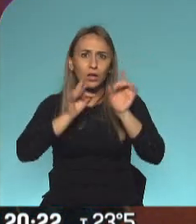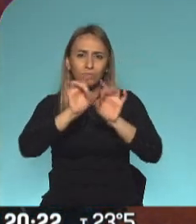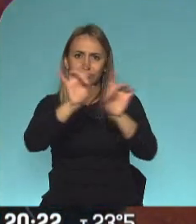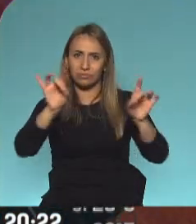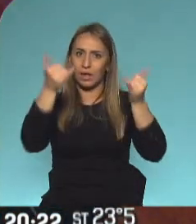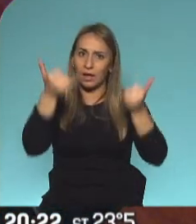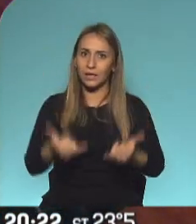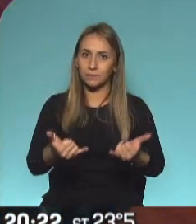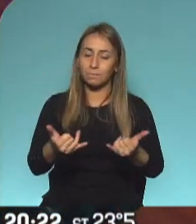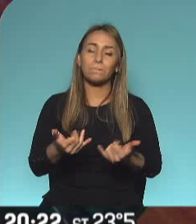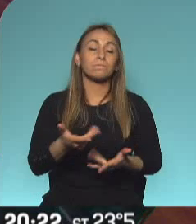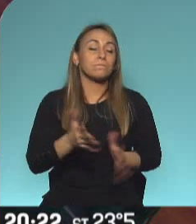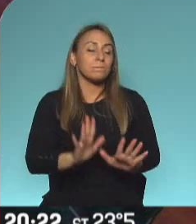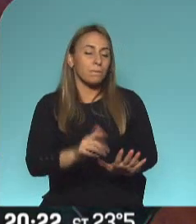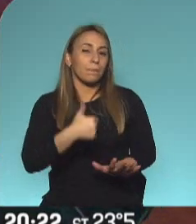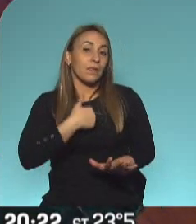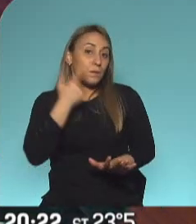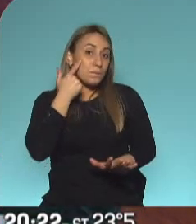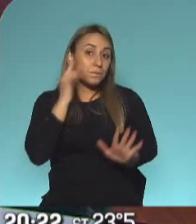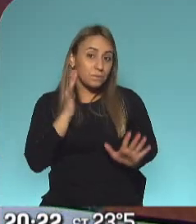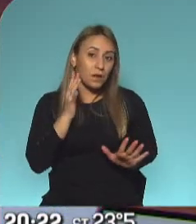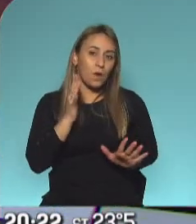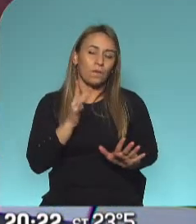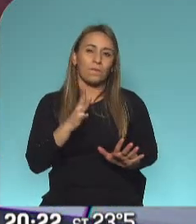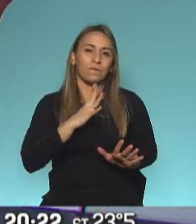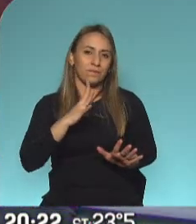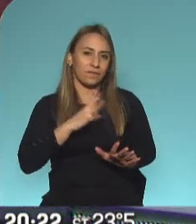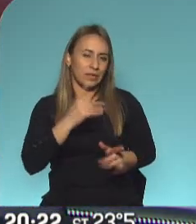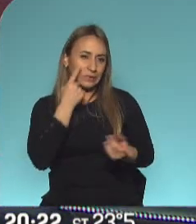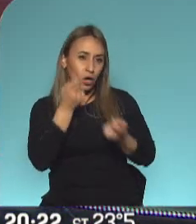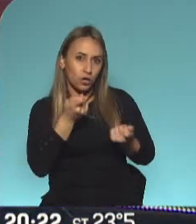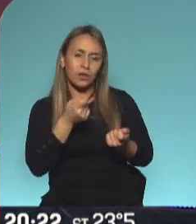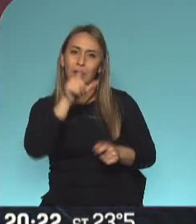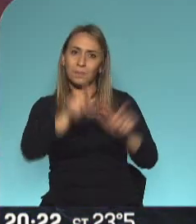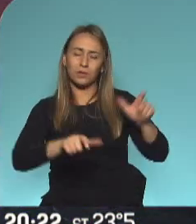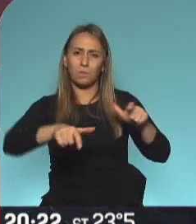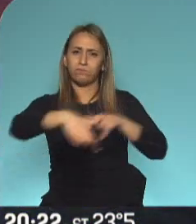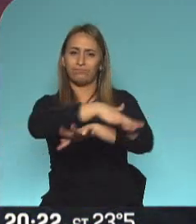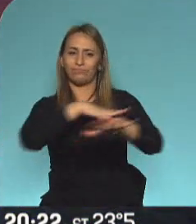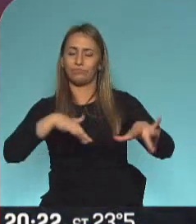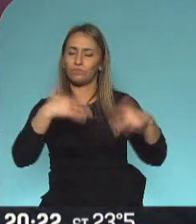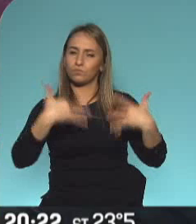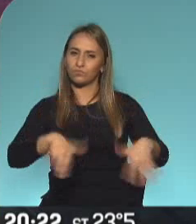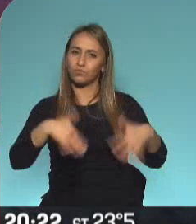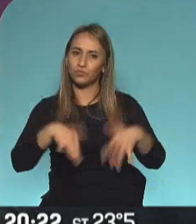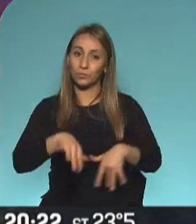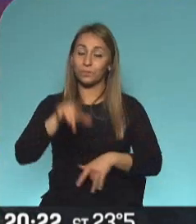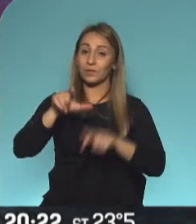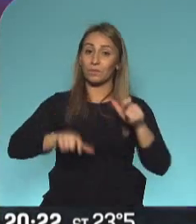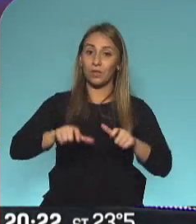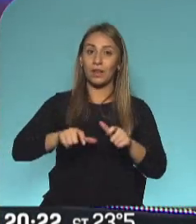que hay un descontrol en el movimiento de las personas. Sí, de las que salen de una zona de